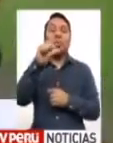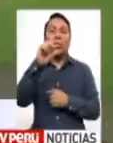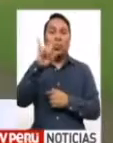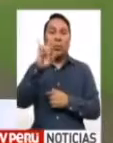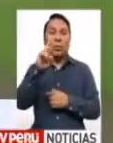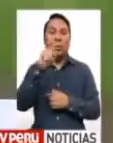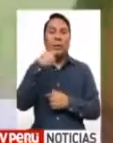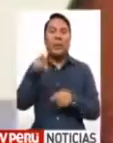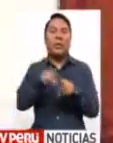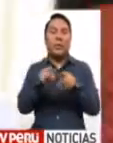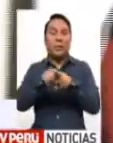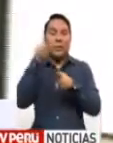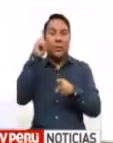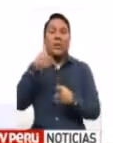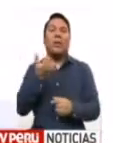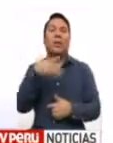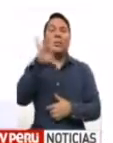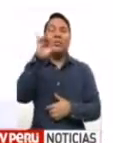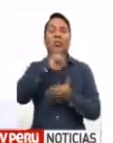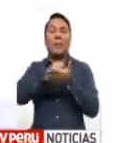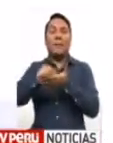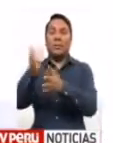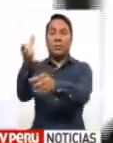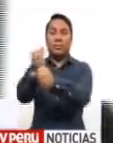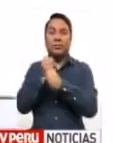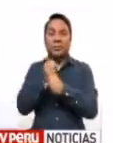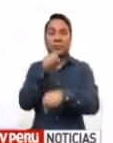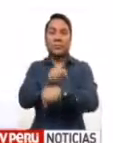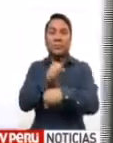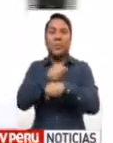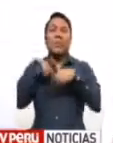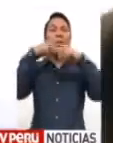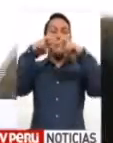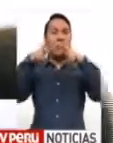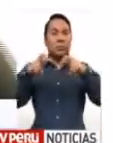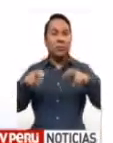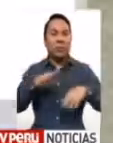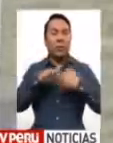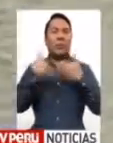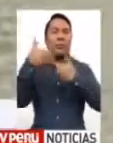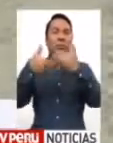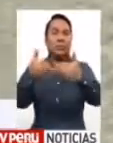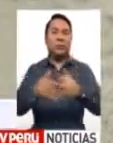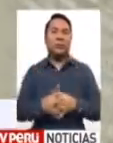solicitó 18 meses de prisión preventiva para la banda a fin de continuar con las investigaciones.